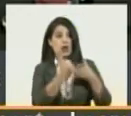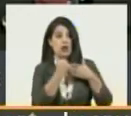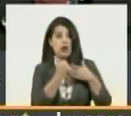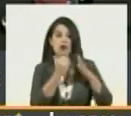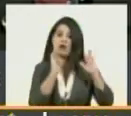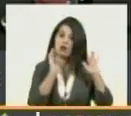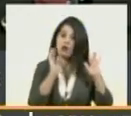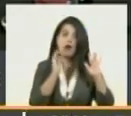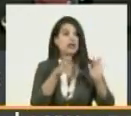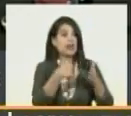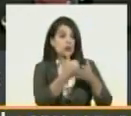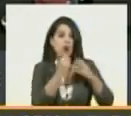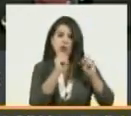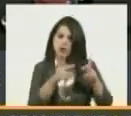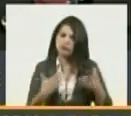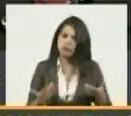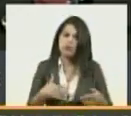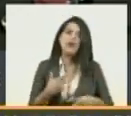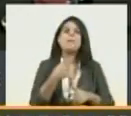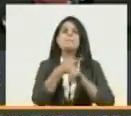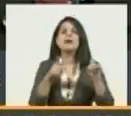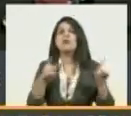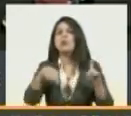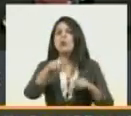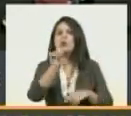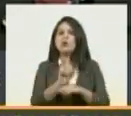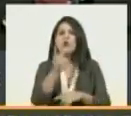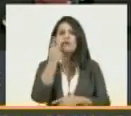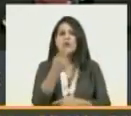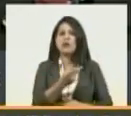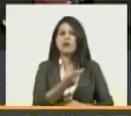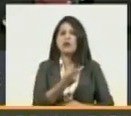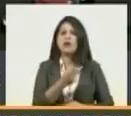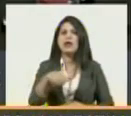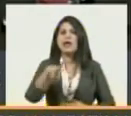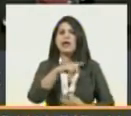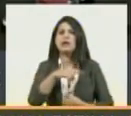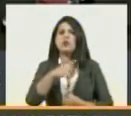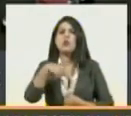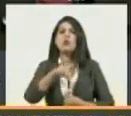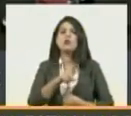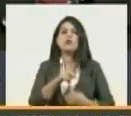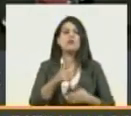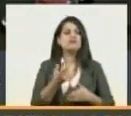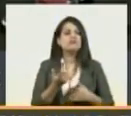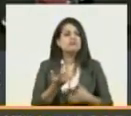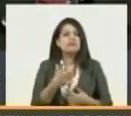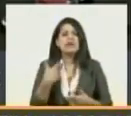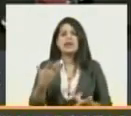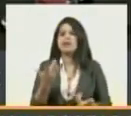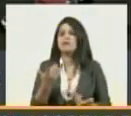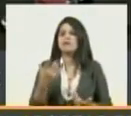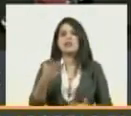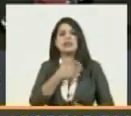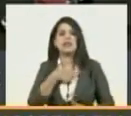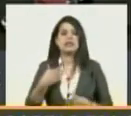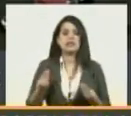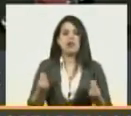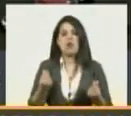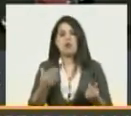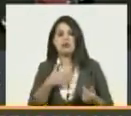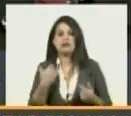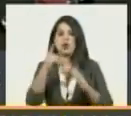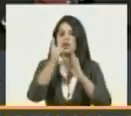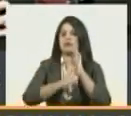ayudar, pero lo único que ellos han evidenciado es que están para satisfacer los deseos, la lista de